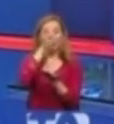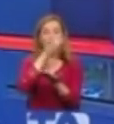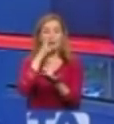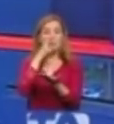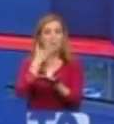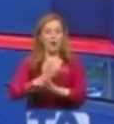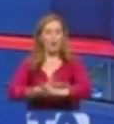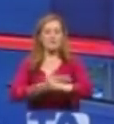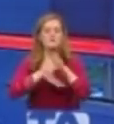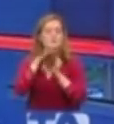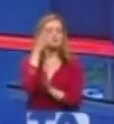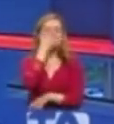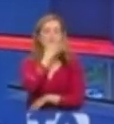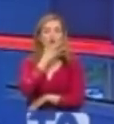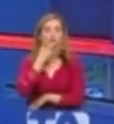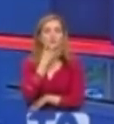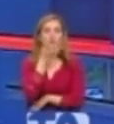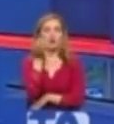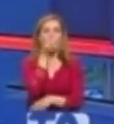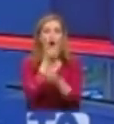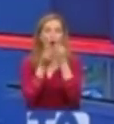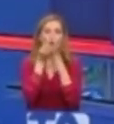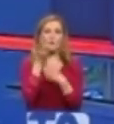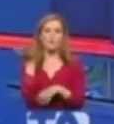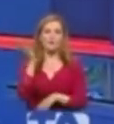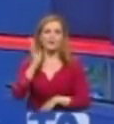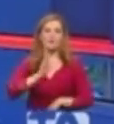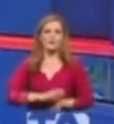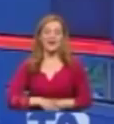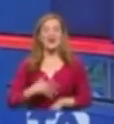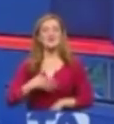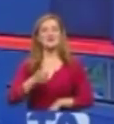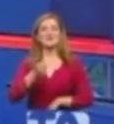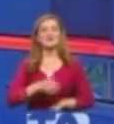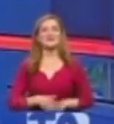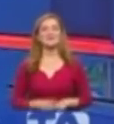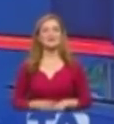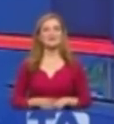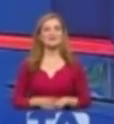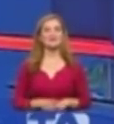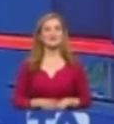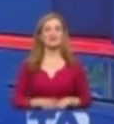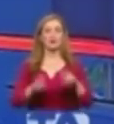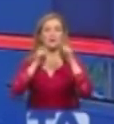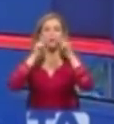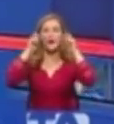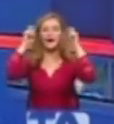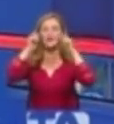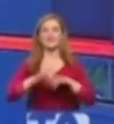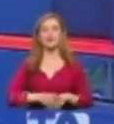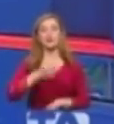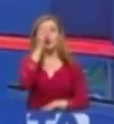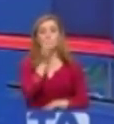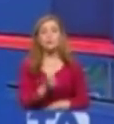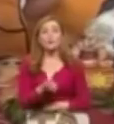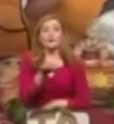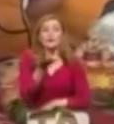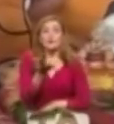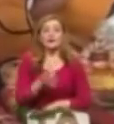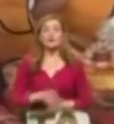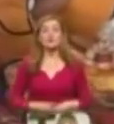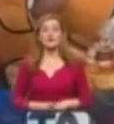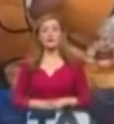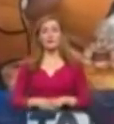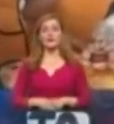linda, pero también comiendo. ¿Qué tal, Fer? Buenos días. ¡Comité del Pueblo! ¡Helen, buenos días!